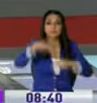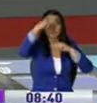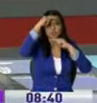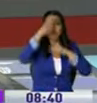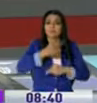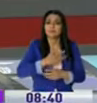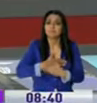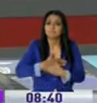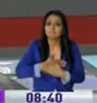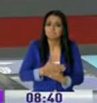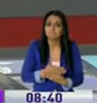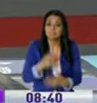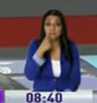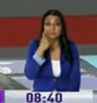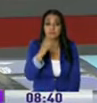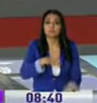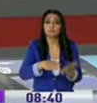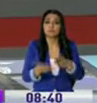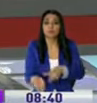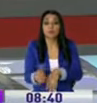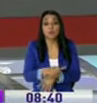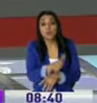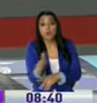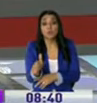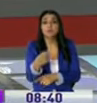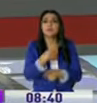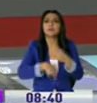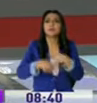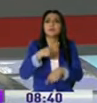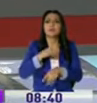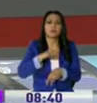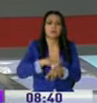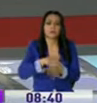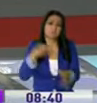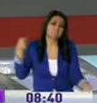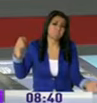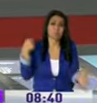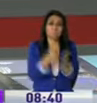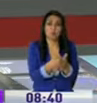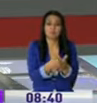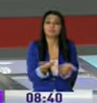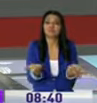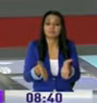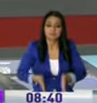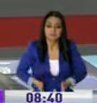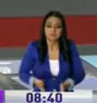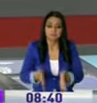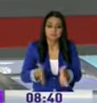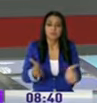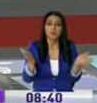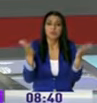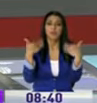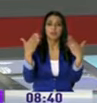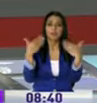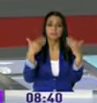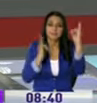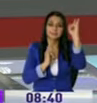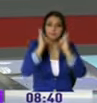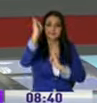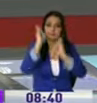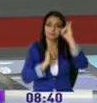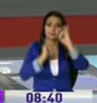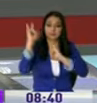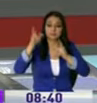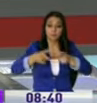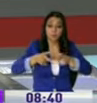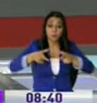Lamentables, esta hora un hombre falleció y otro resultó herido en un grave accidente de tránsito registrado en la vía Guayaquil-Salinas. Un furgón,